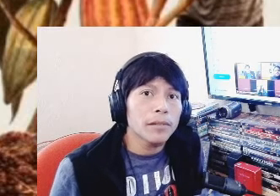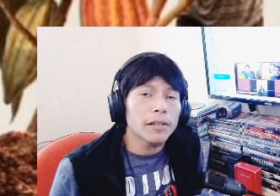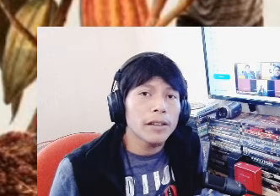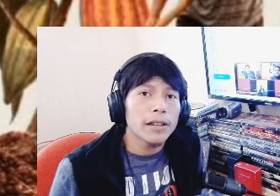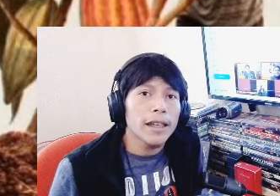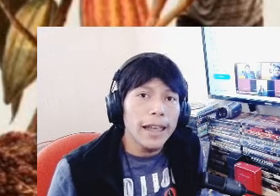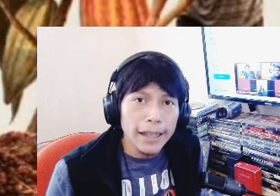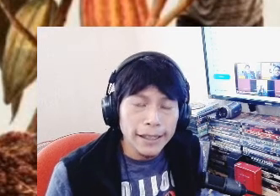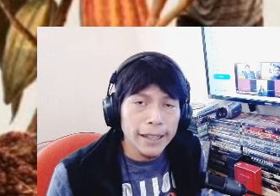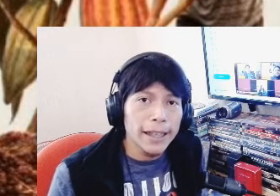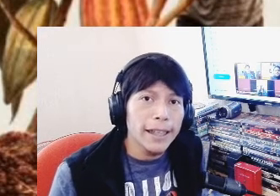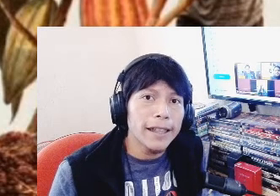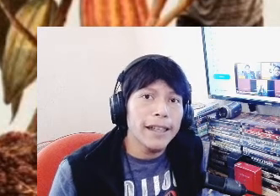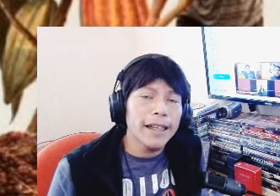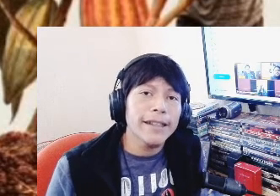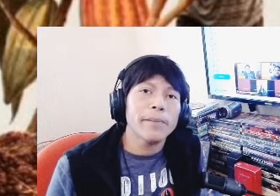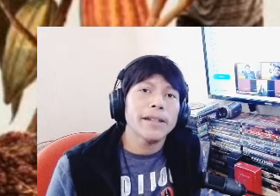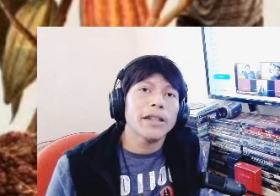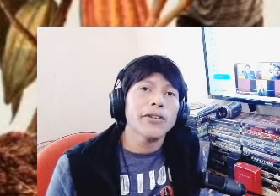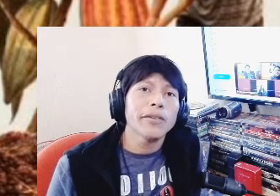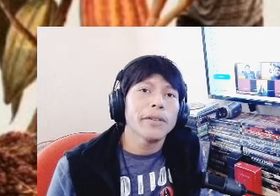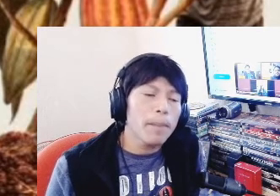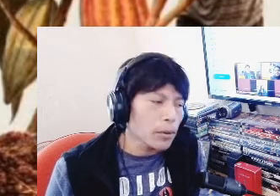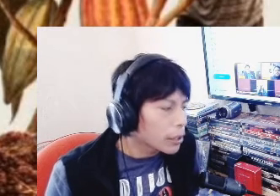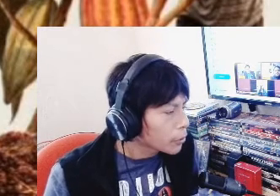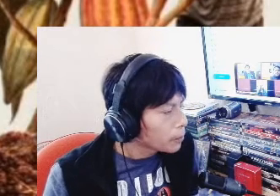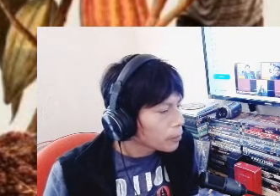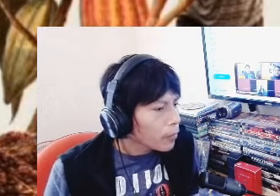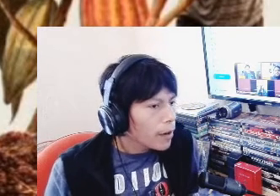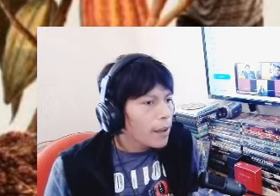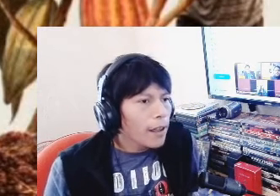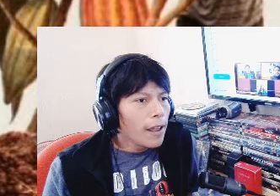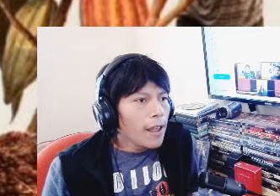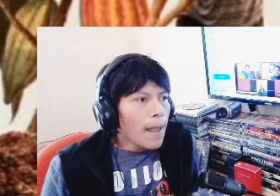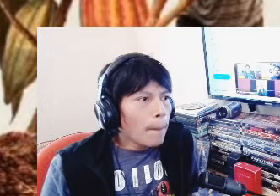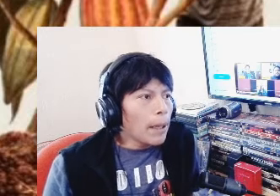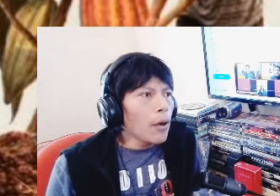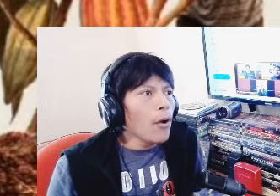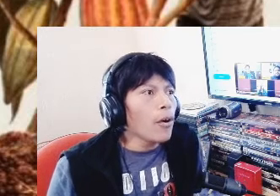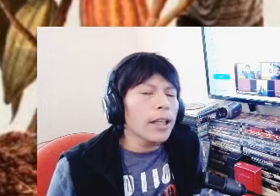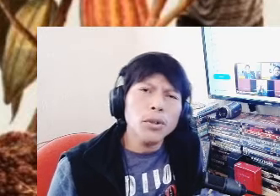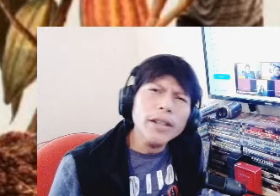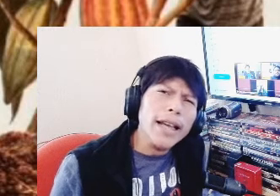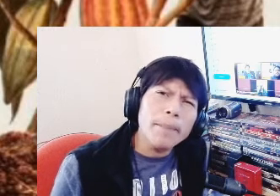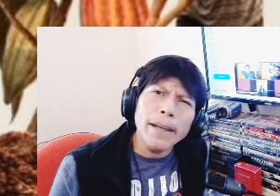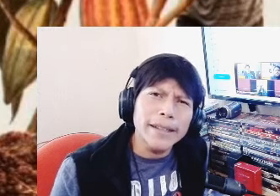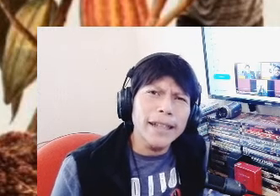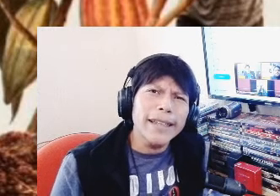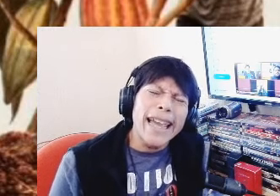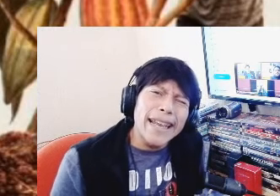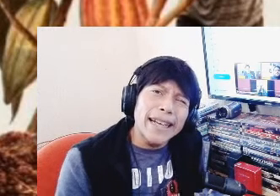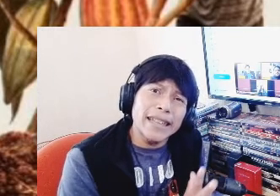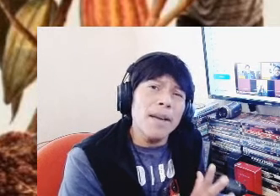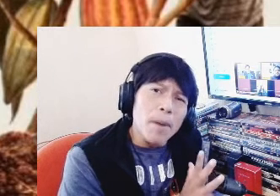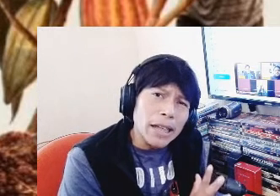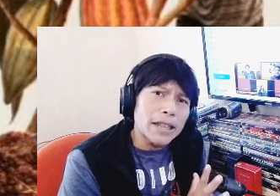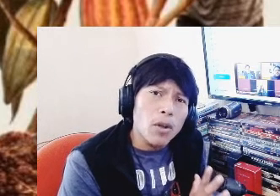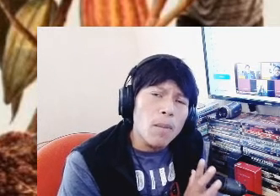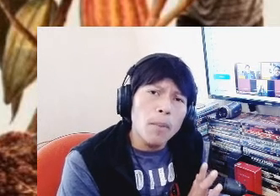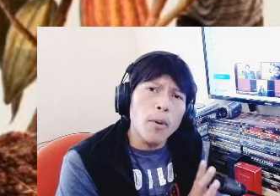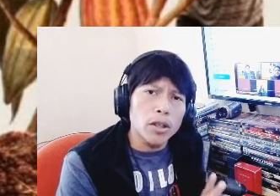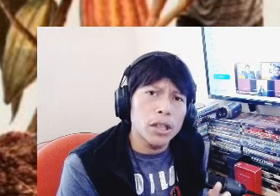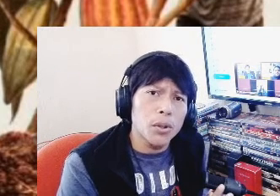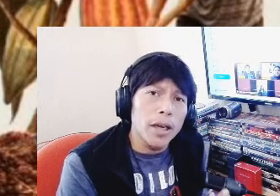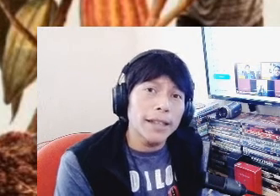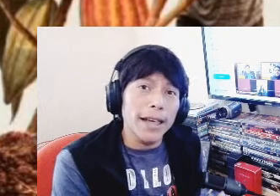también esta investigación de Proceso. Pero resulta que el presidente, en el tiempo que se